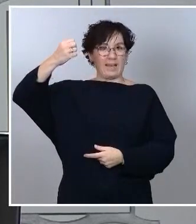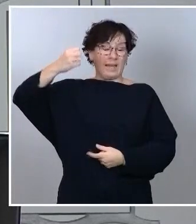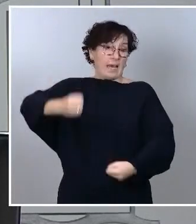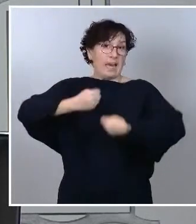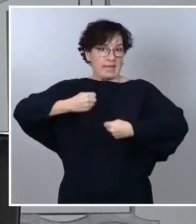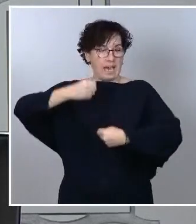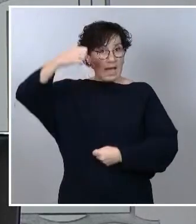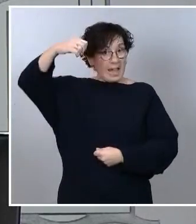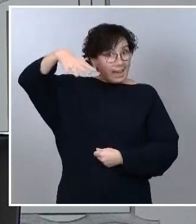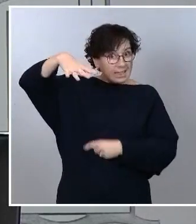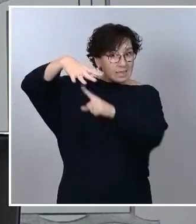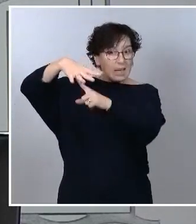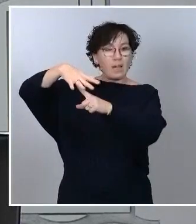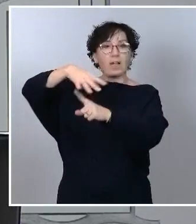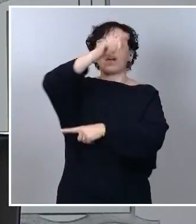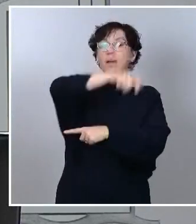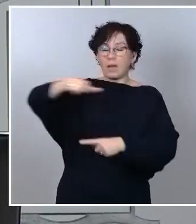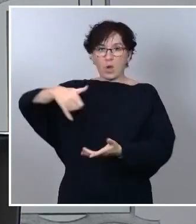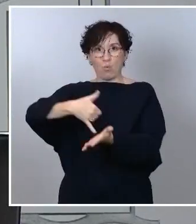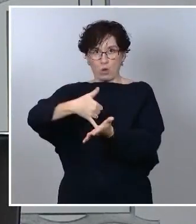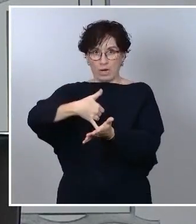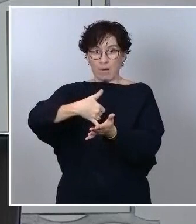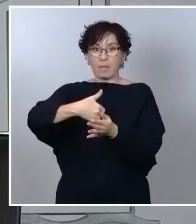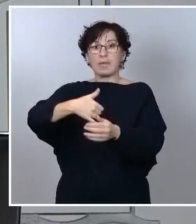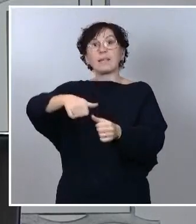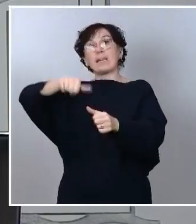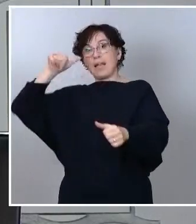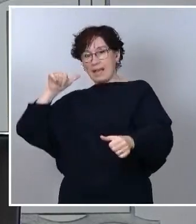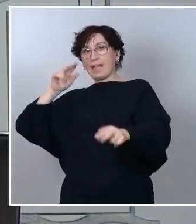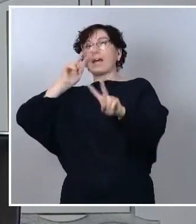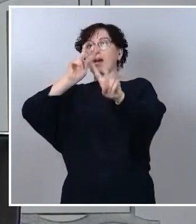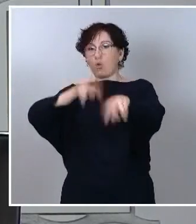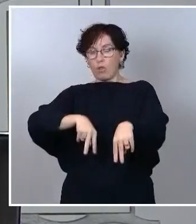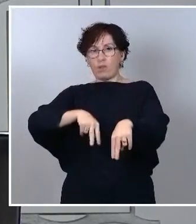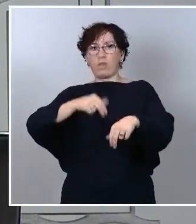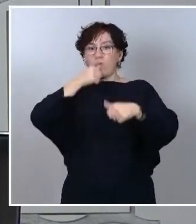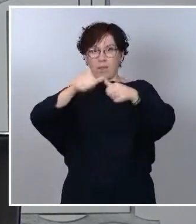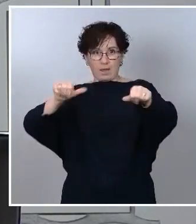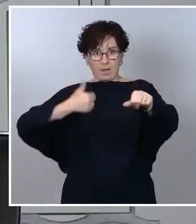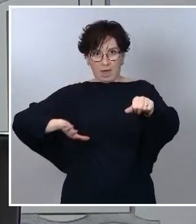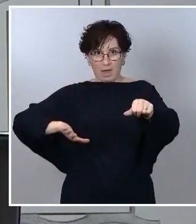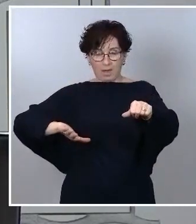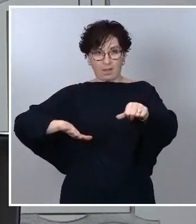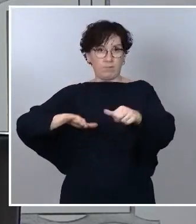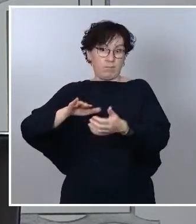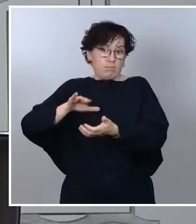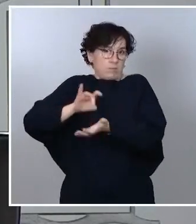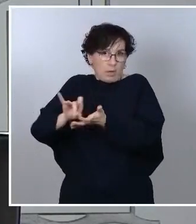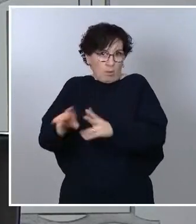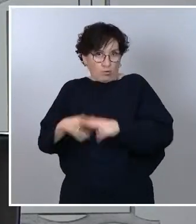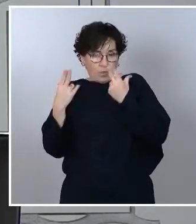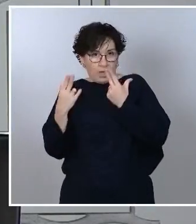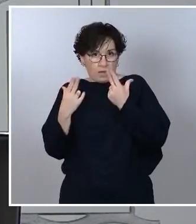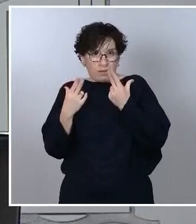todos aquellos que sean reconocidos como tales como bien siendo habitual por los servicios sociales incluidos aquellas